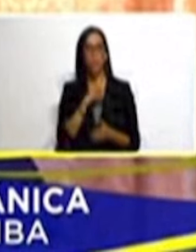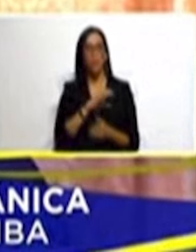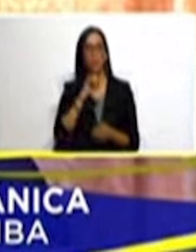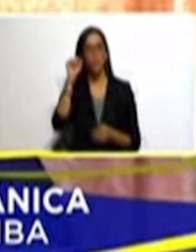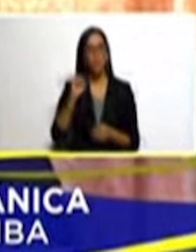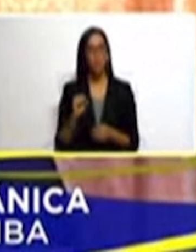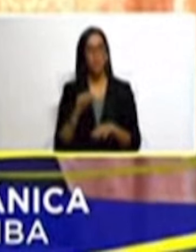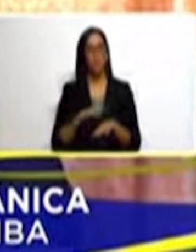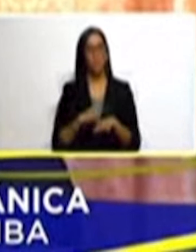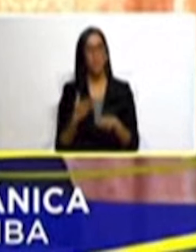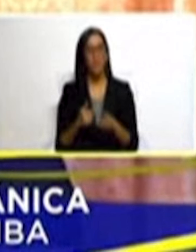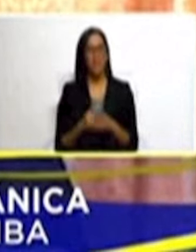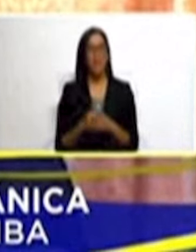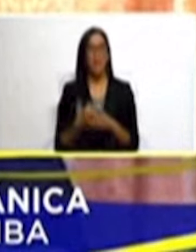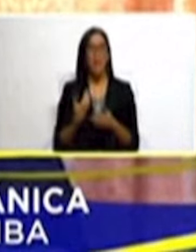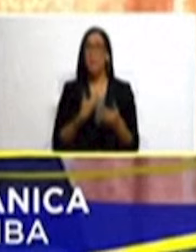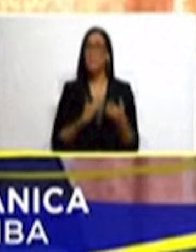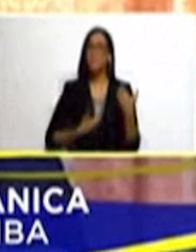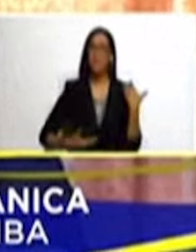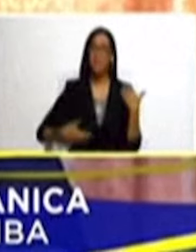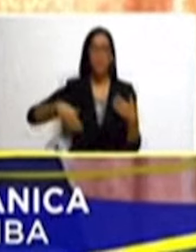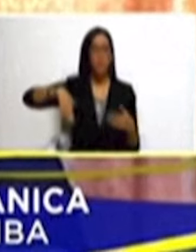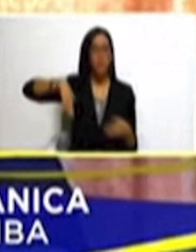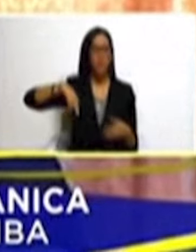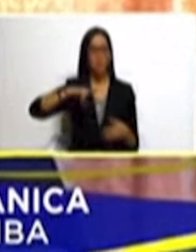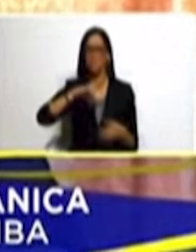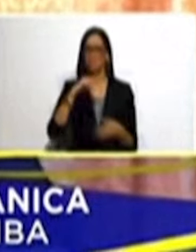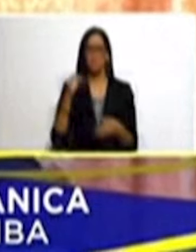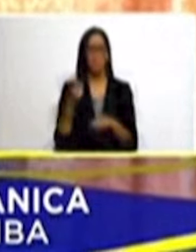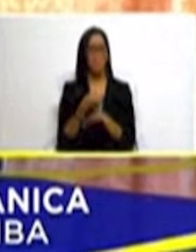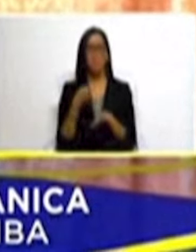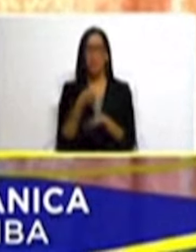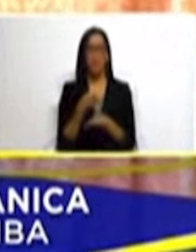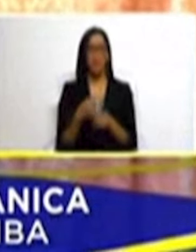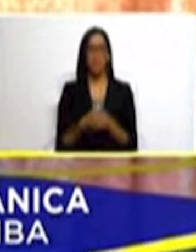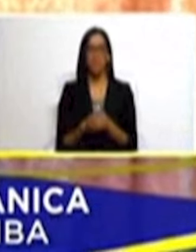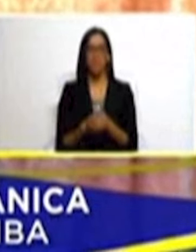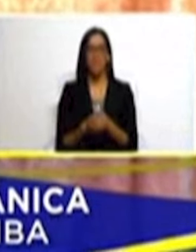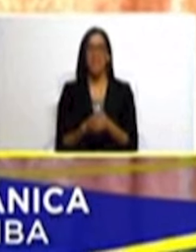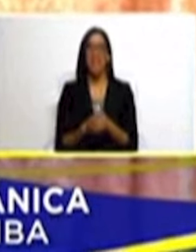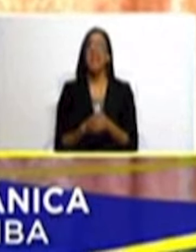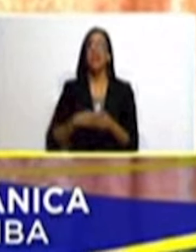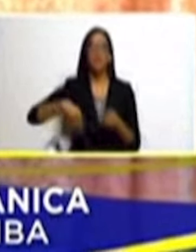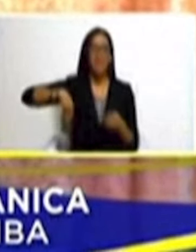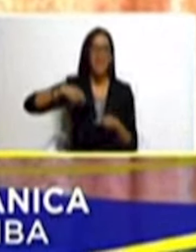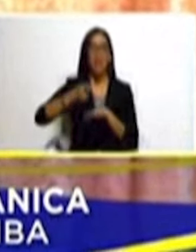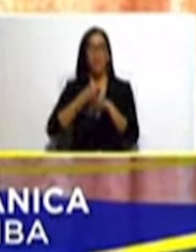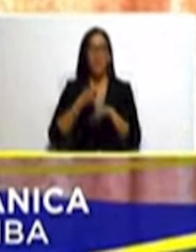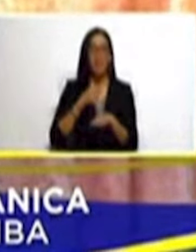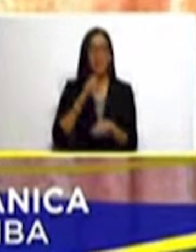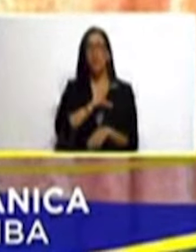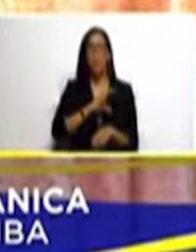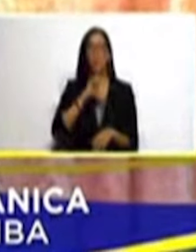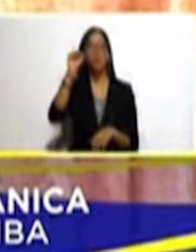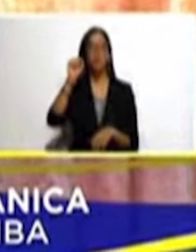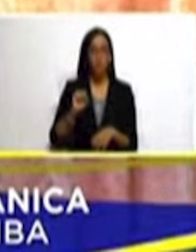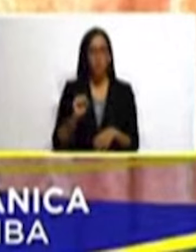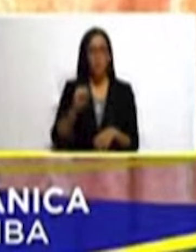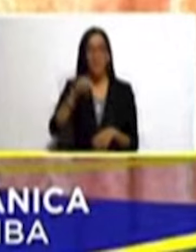Irfán no gobierna Guyana. Guyana la gobierna el Comando Sur, la